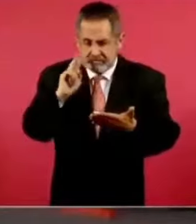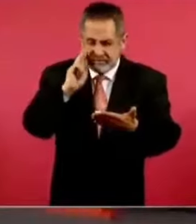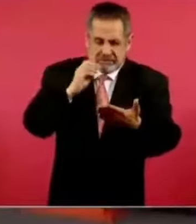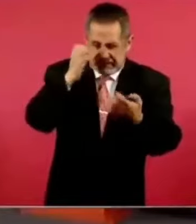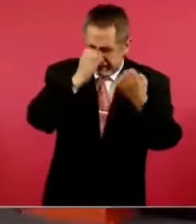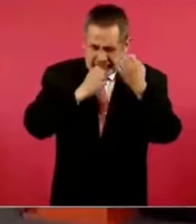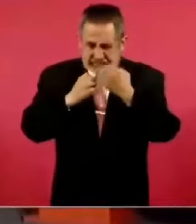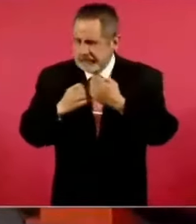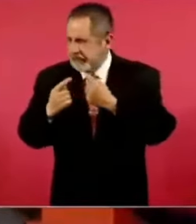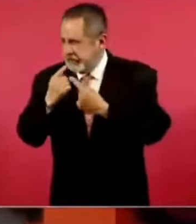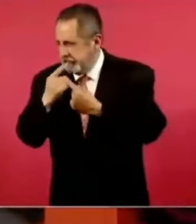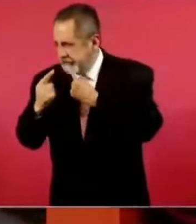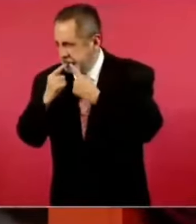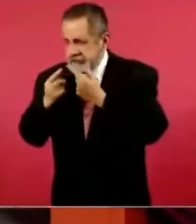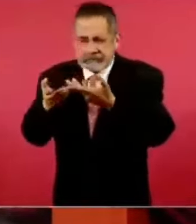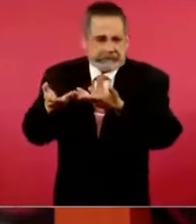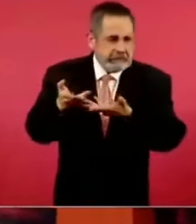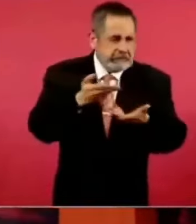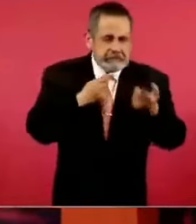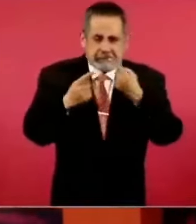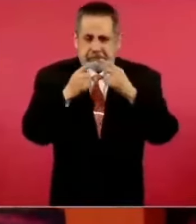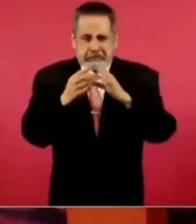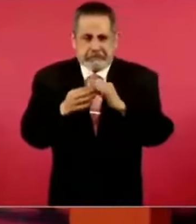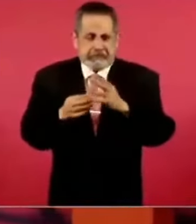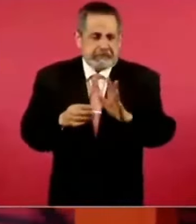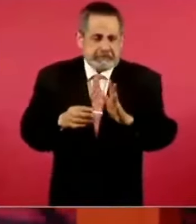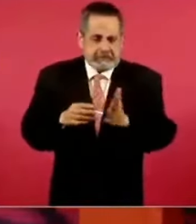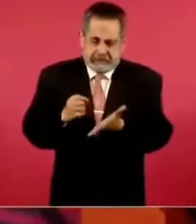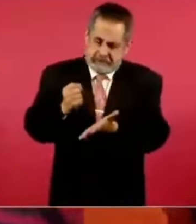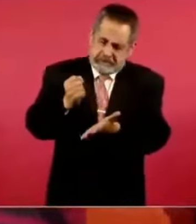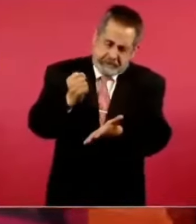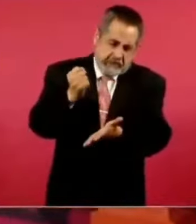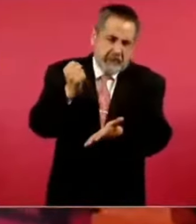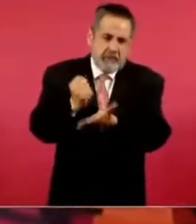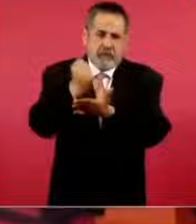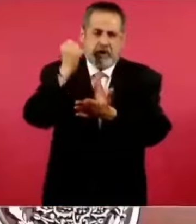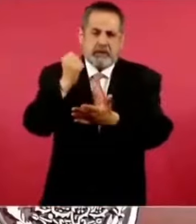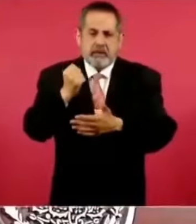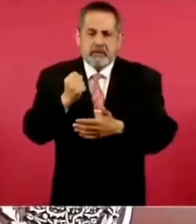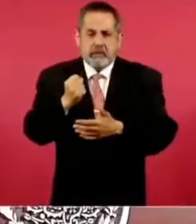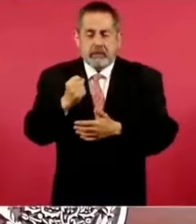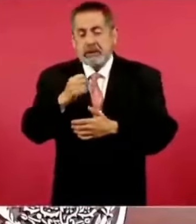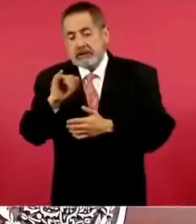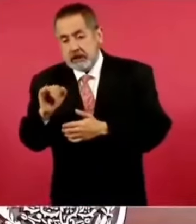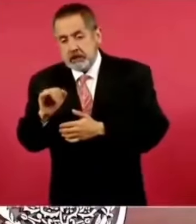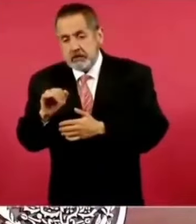analicen, se discutan, se aprueben o no,